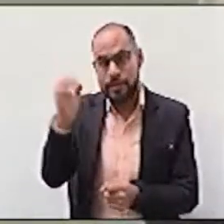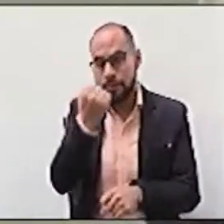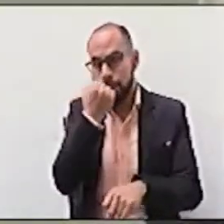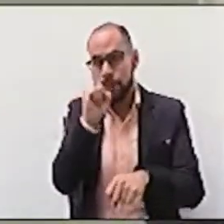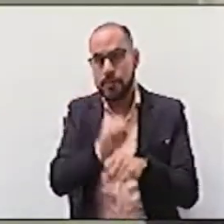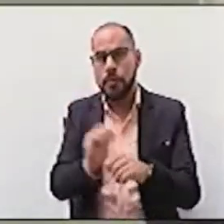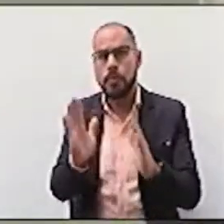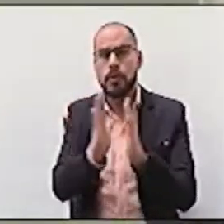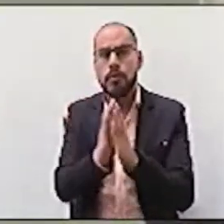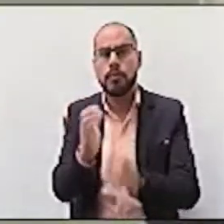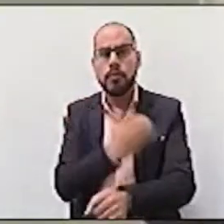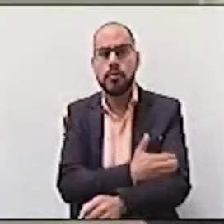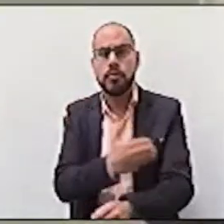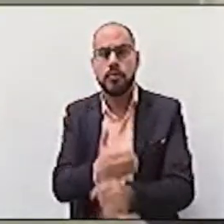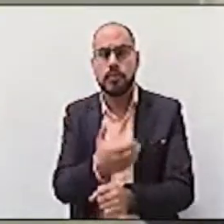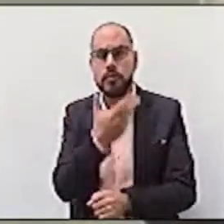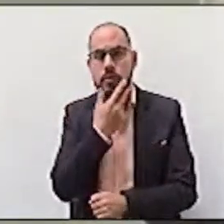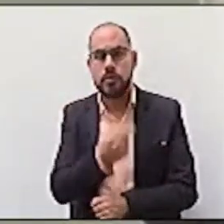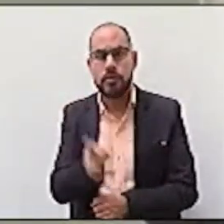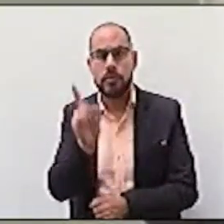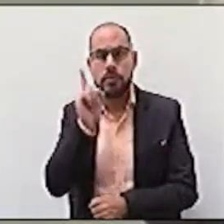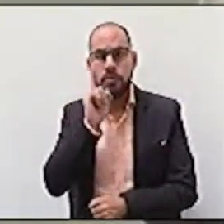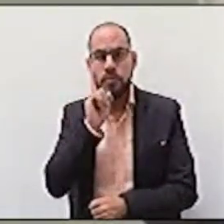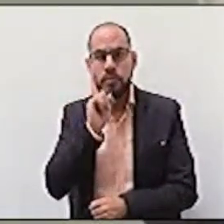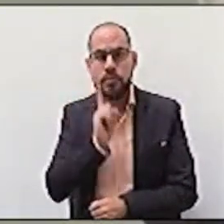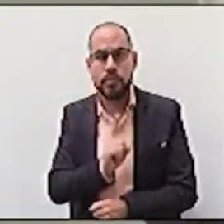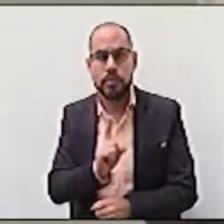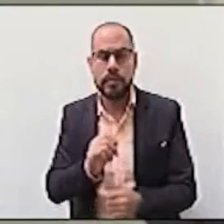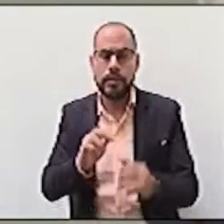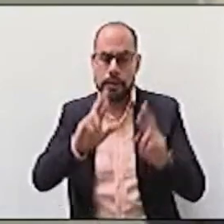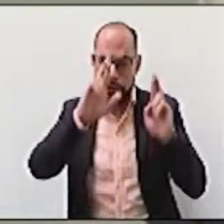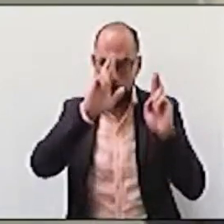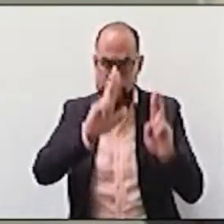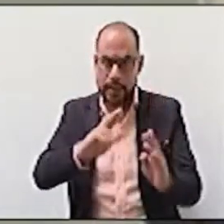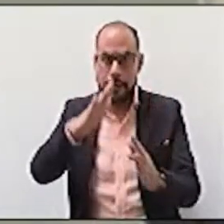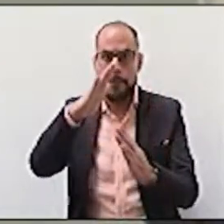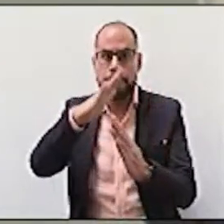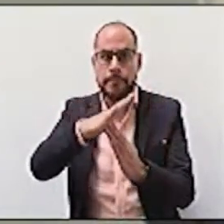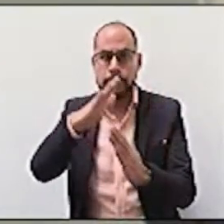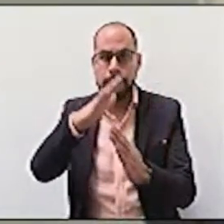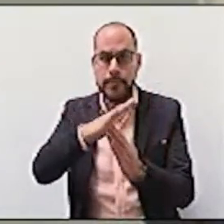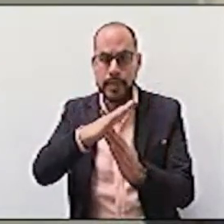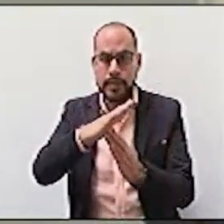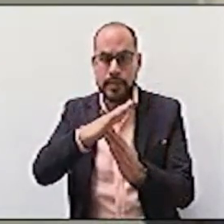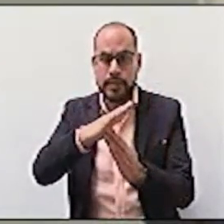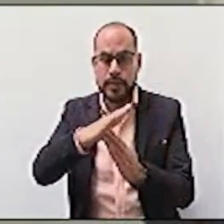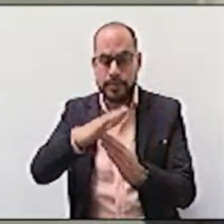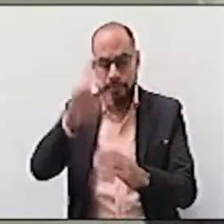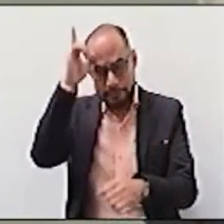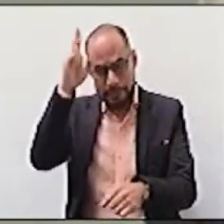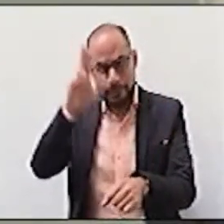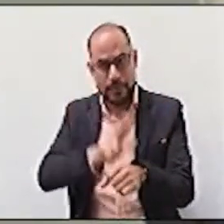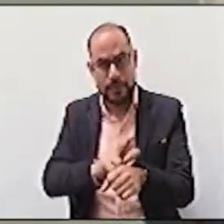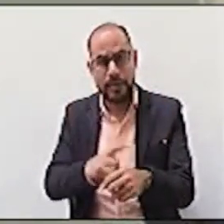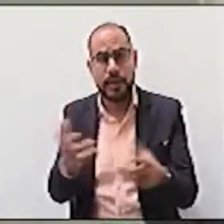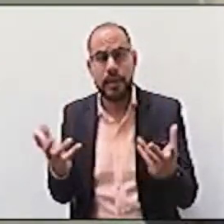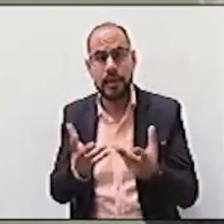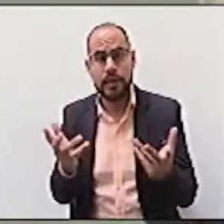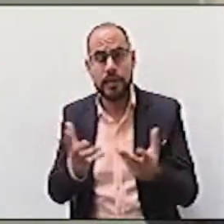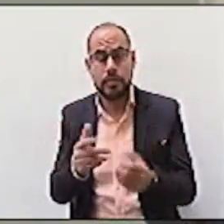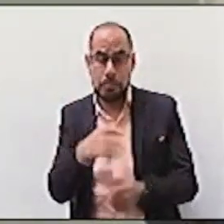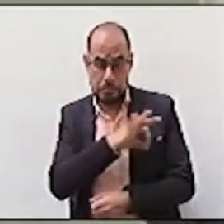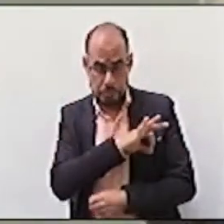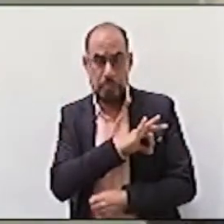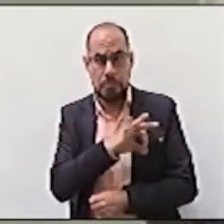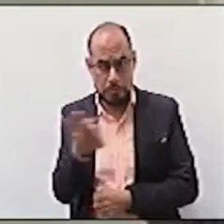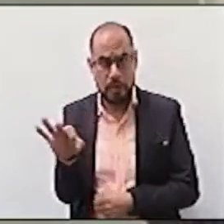mis compañeros legisladores de Acción Nacional puedan respetar esta mesa, la visibilidad de esta mesa electiva, si bien están en su